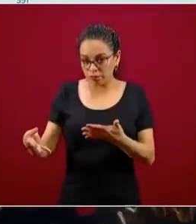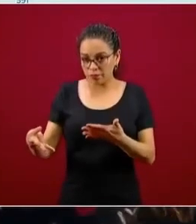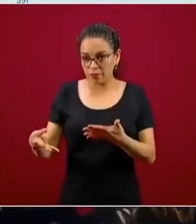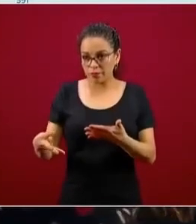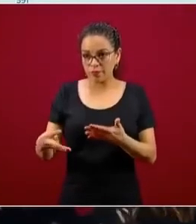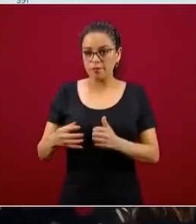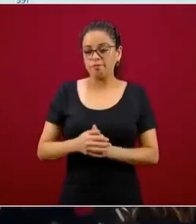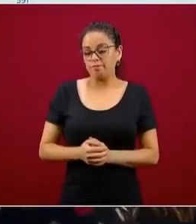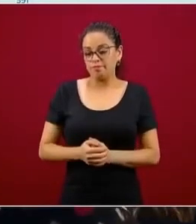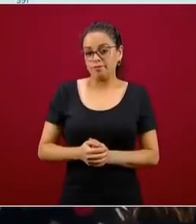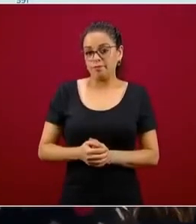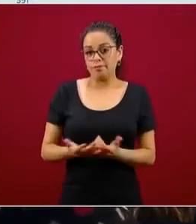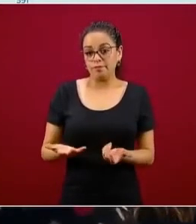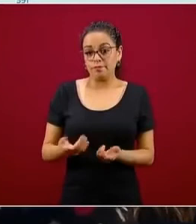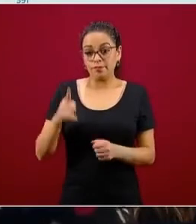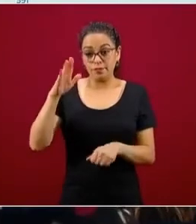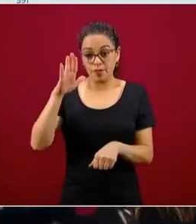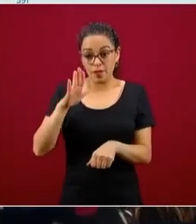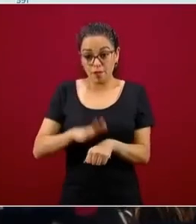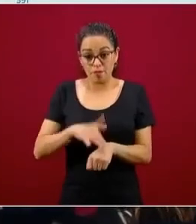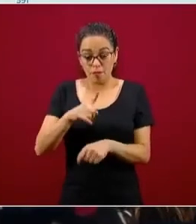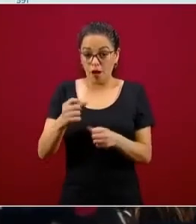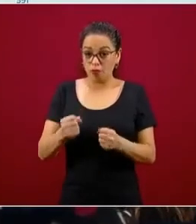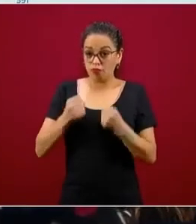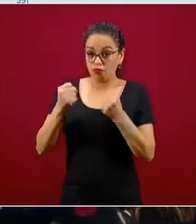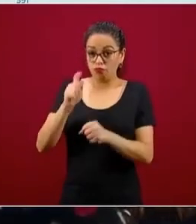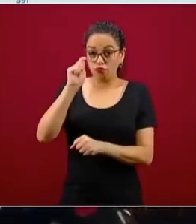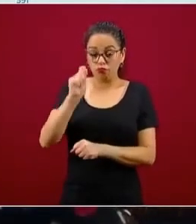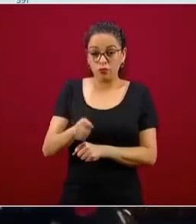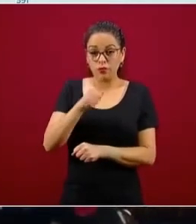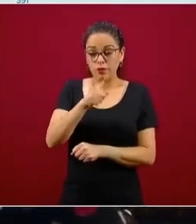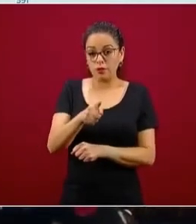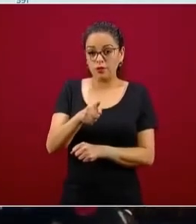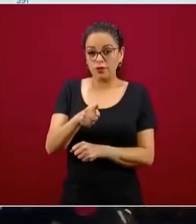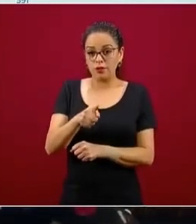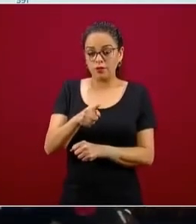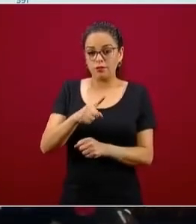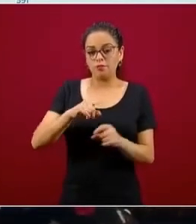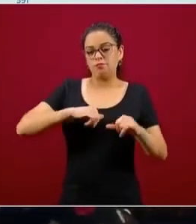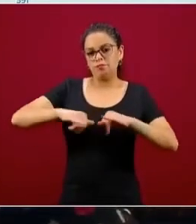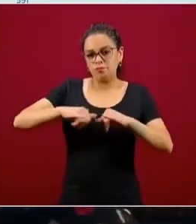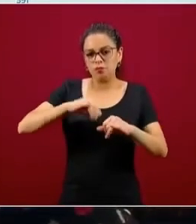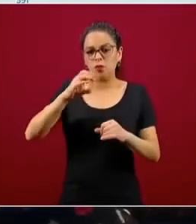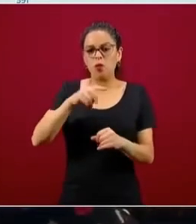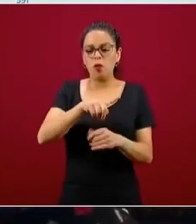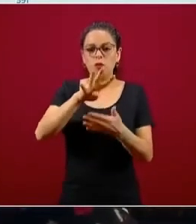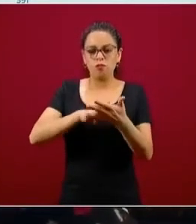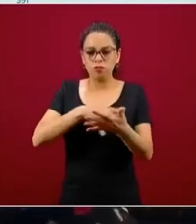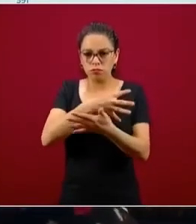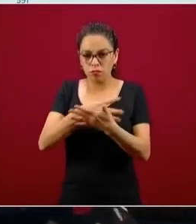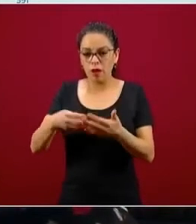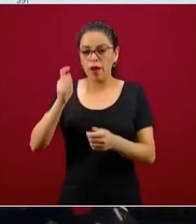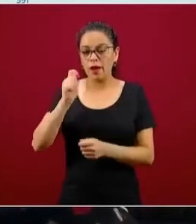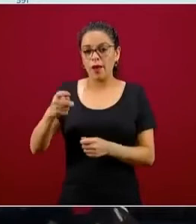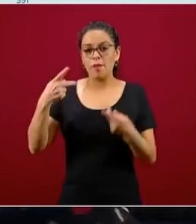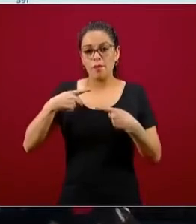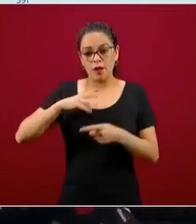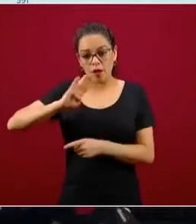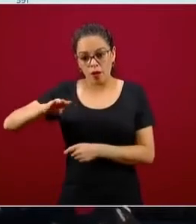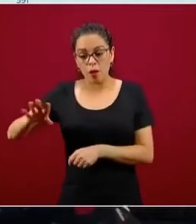sea más robusta la estadística de mortalidad, dado que se requiere una certificación y un